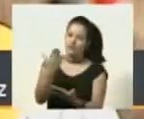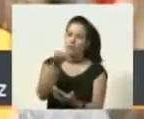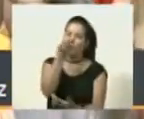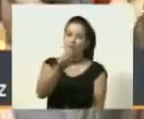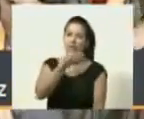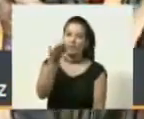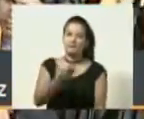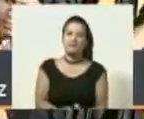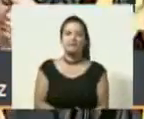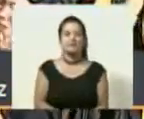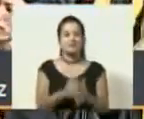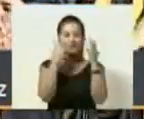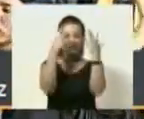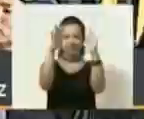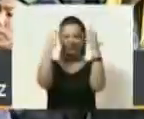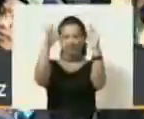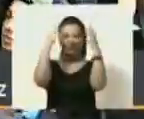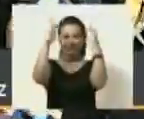tardes.